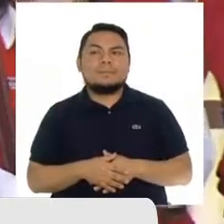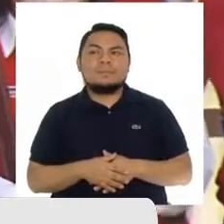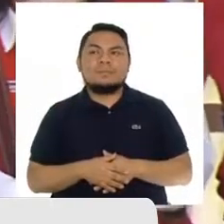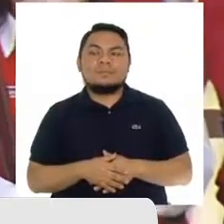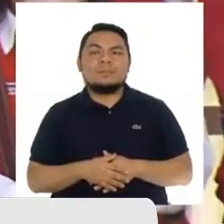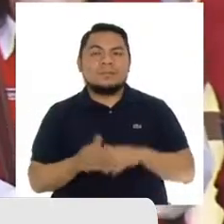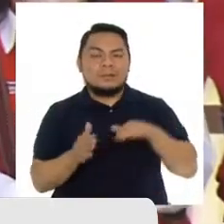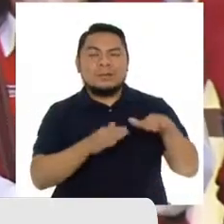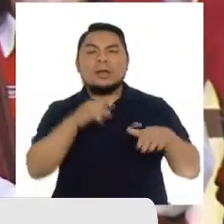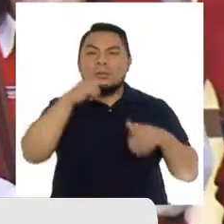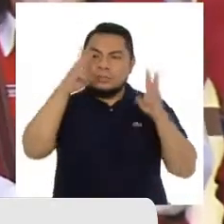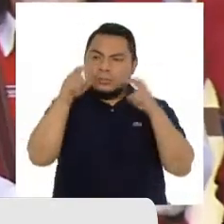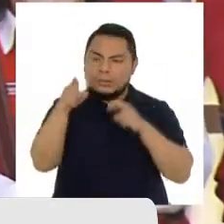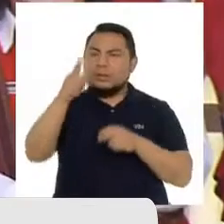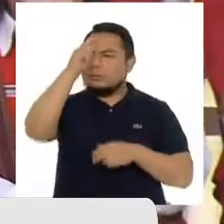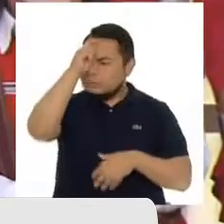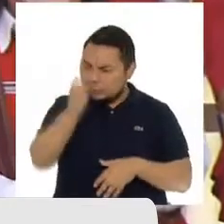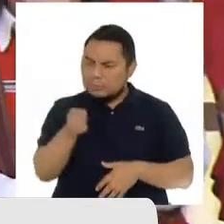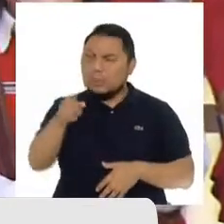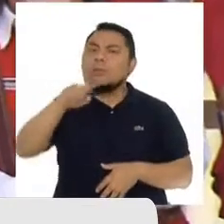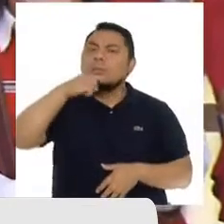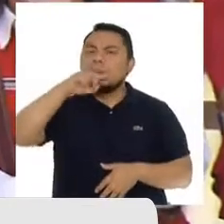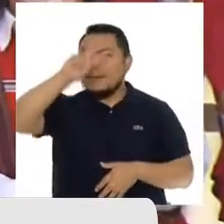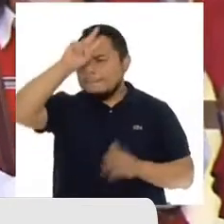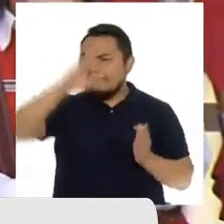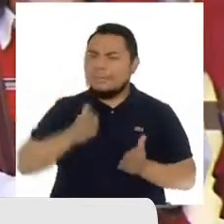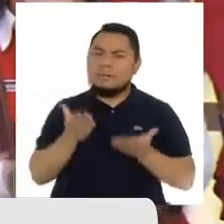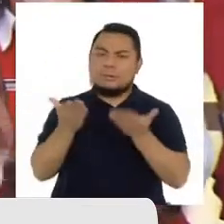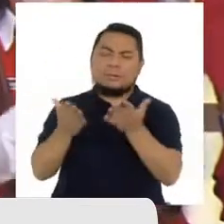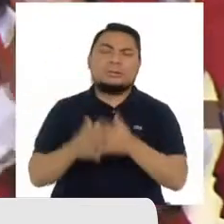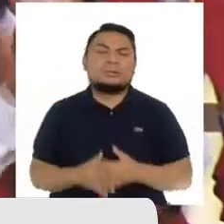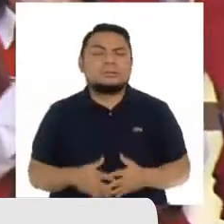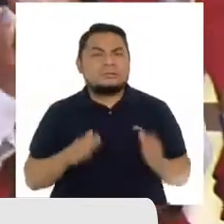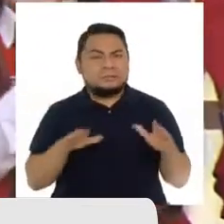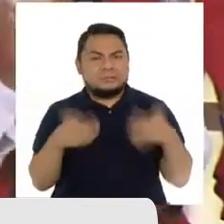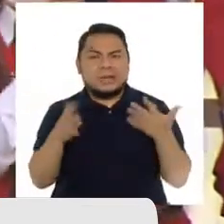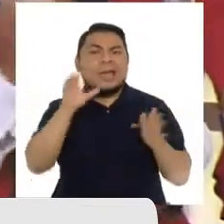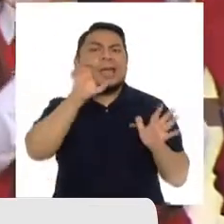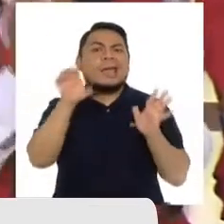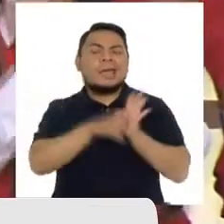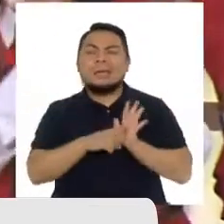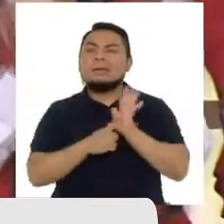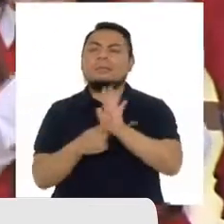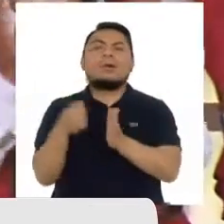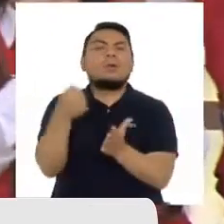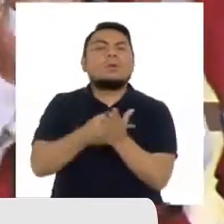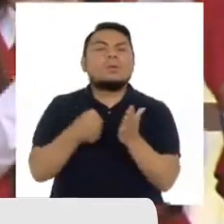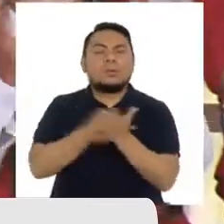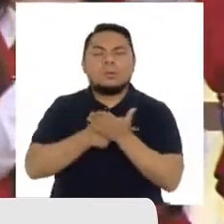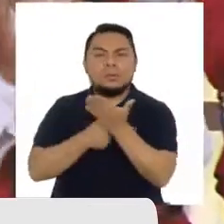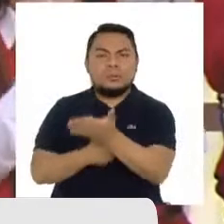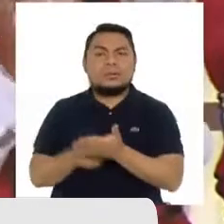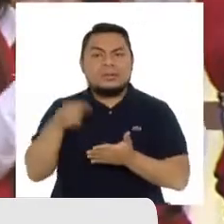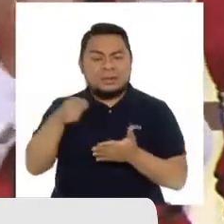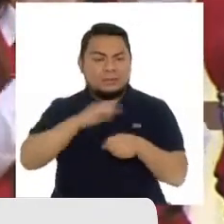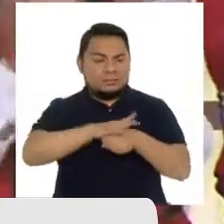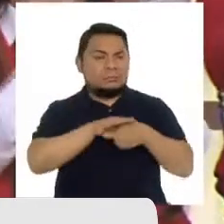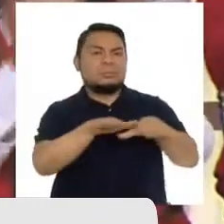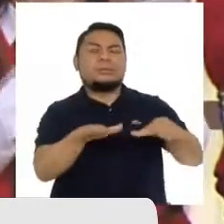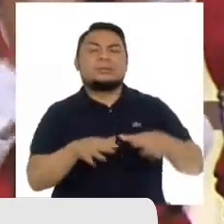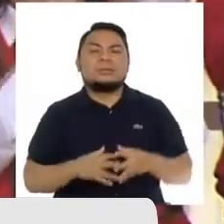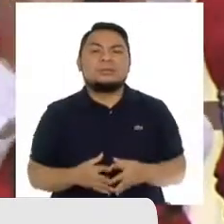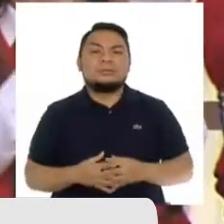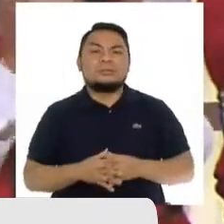mi reconocimiento a la mujer peruana que ha dado ejemplo de lucha en esta pandemia